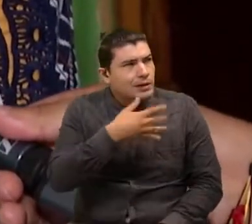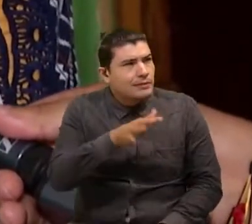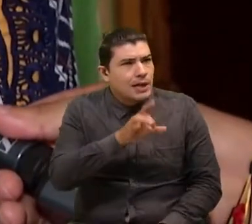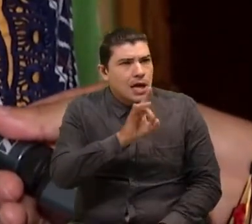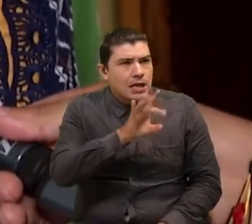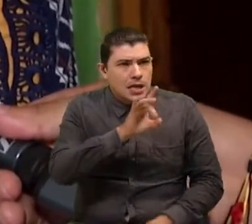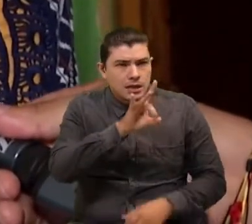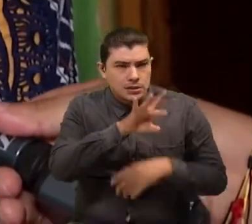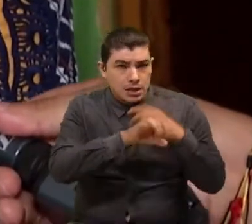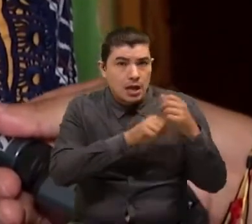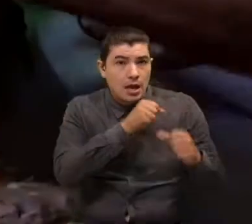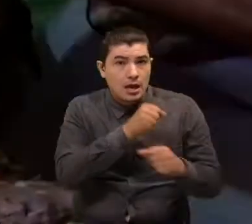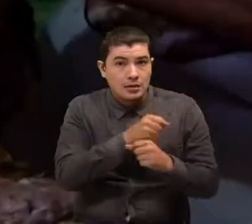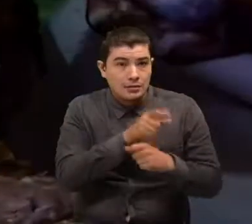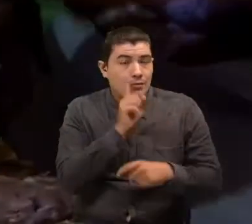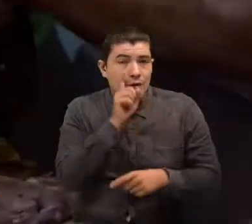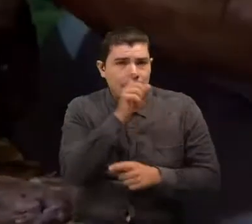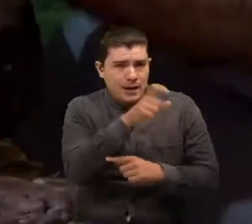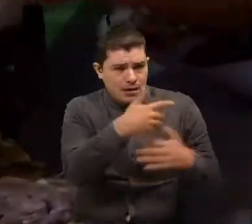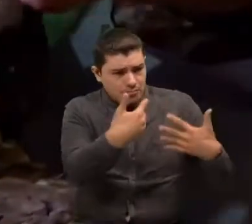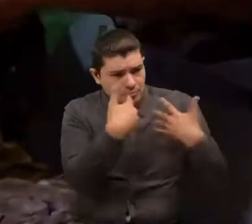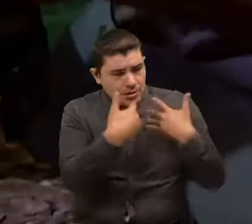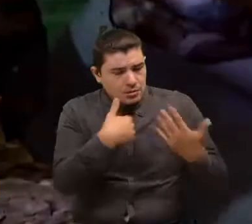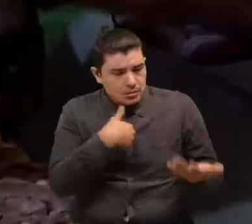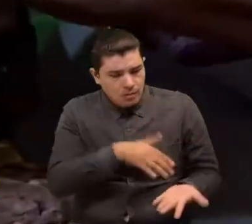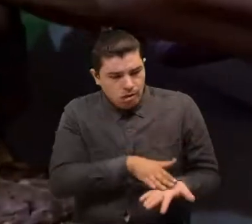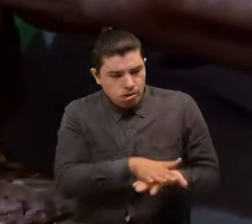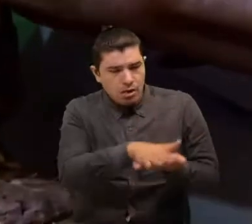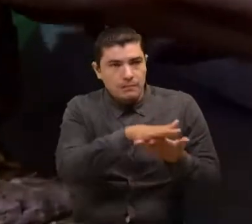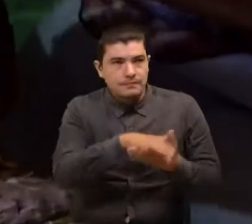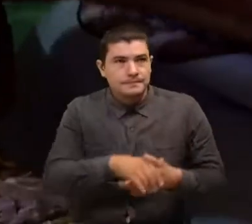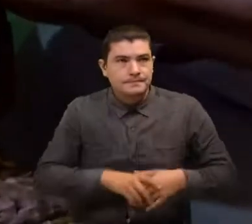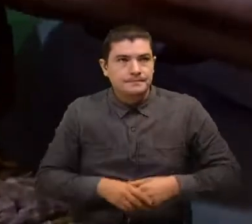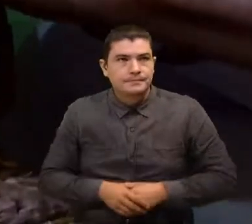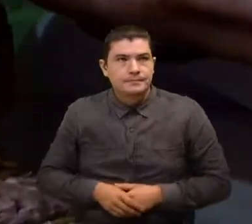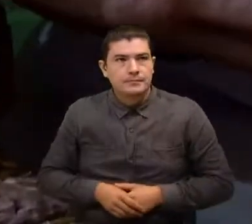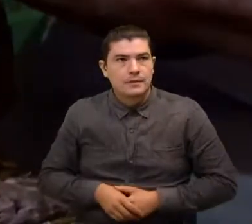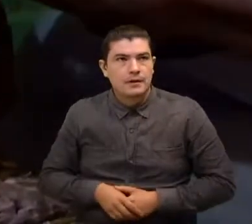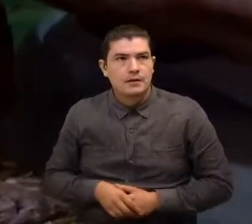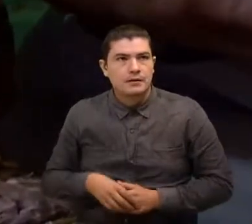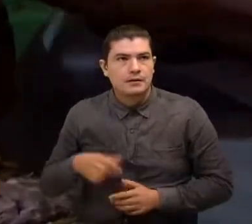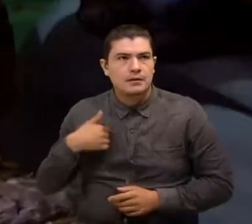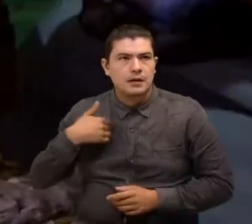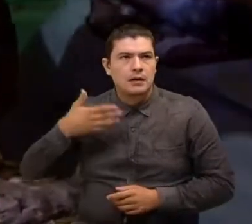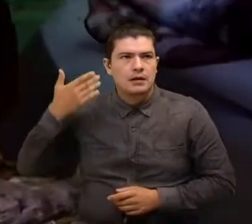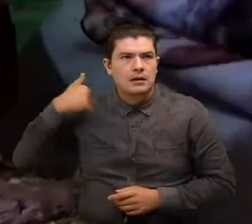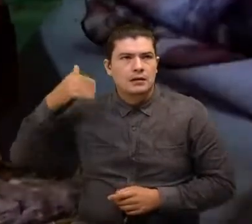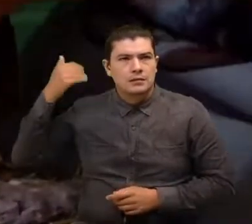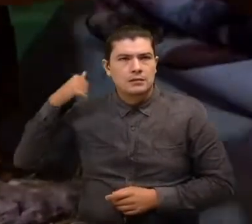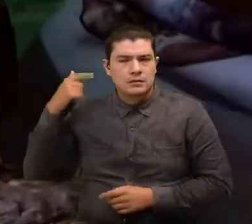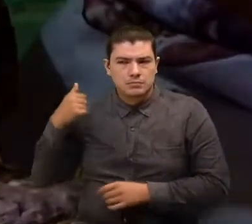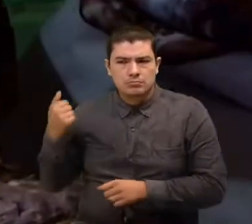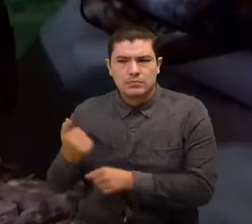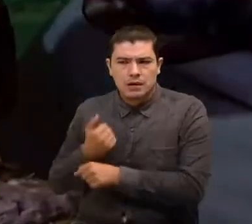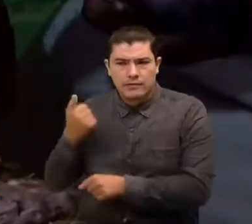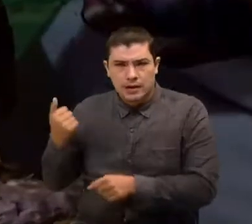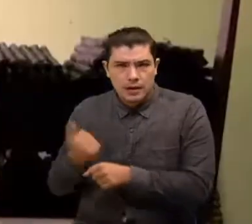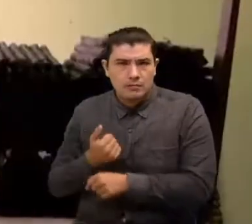15 años en Bucaramanga. Pues cuando eso, trabajamos y a veces hacíamos